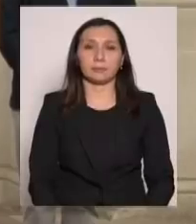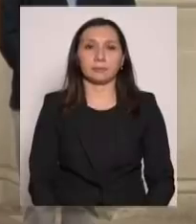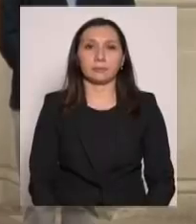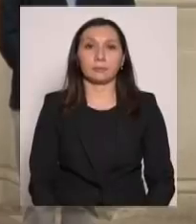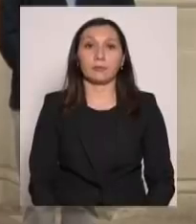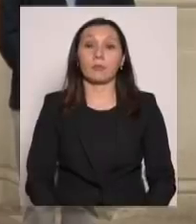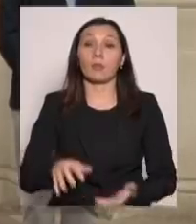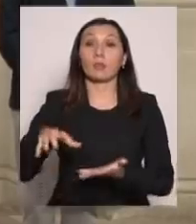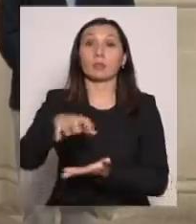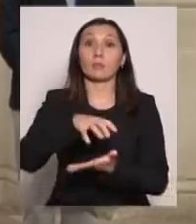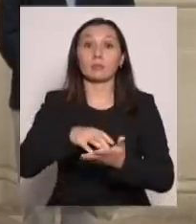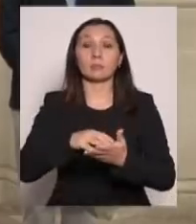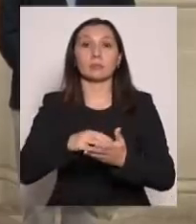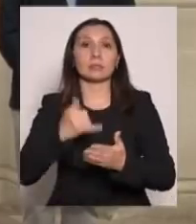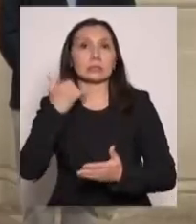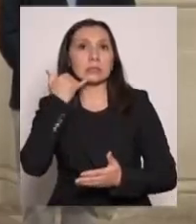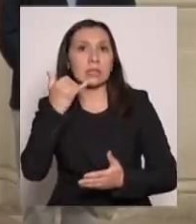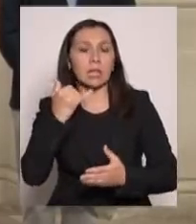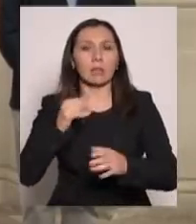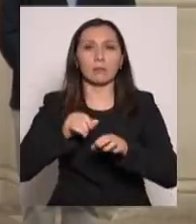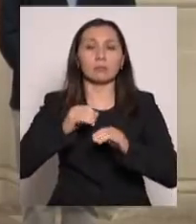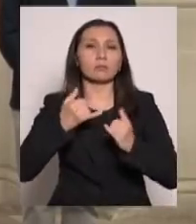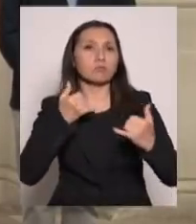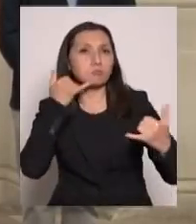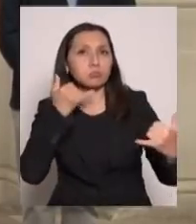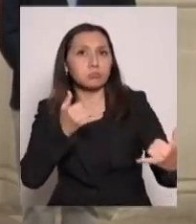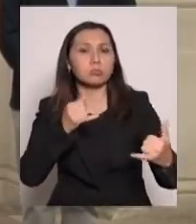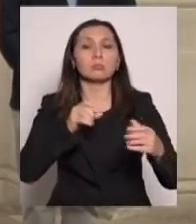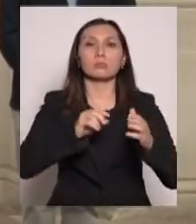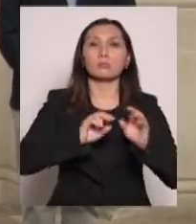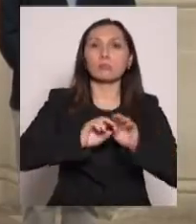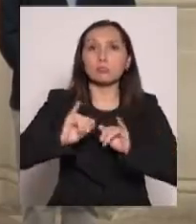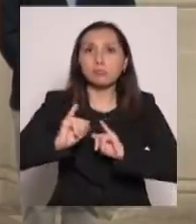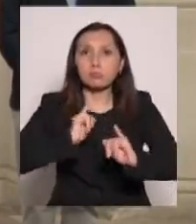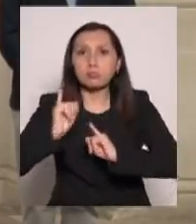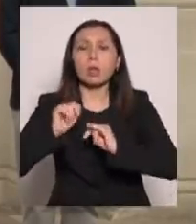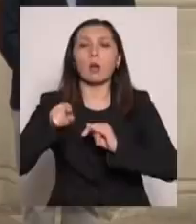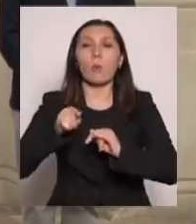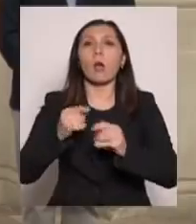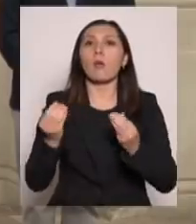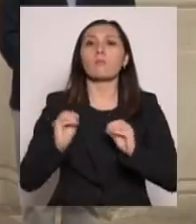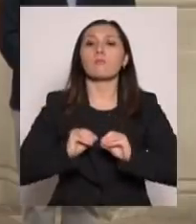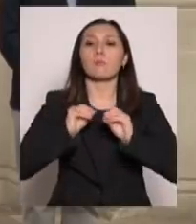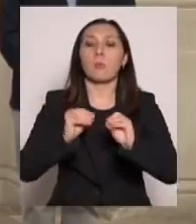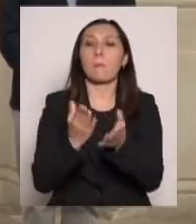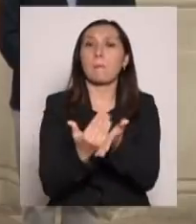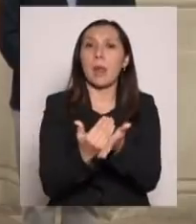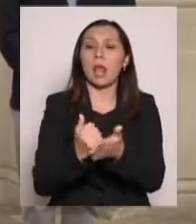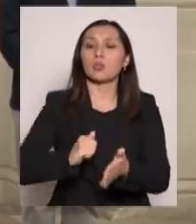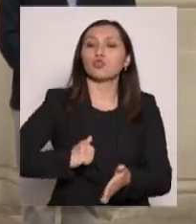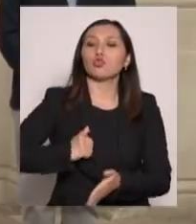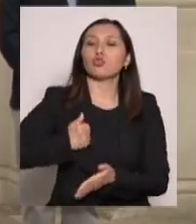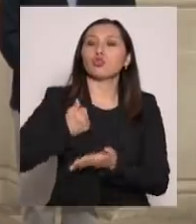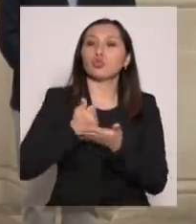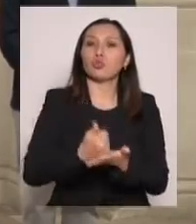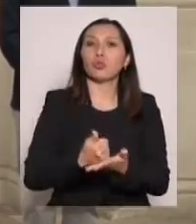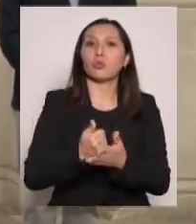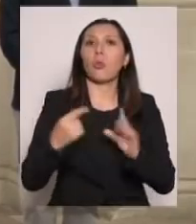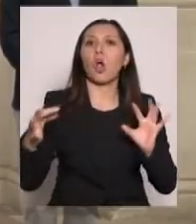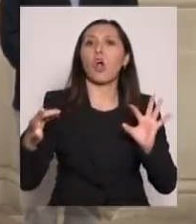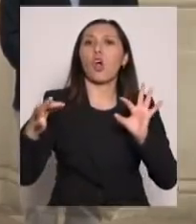en el sector de telecomunicaciones hemos llegado a un acuerdo que va a permitir implementar un plan solidario de